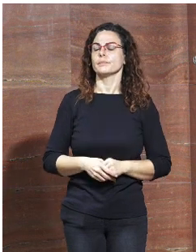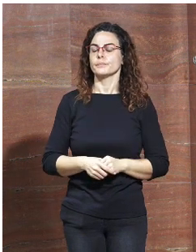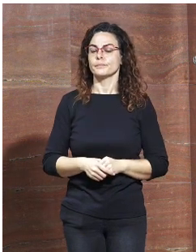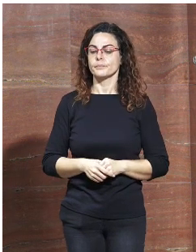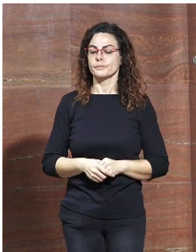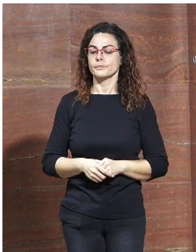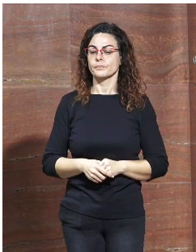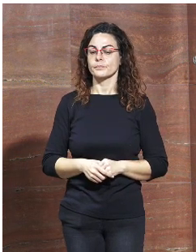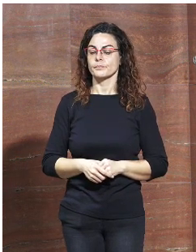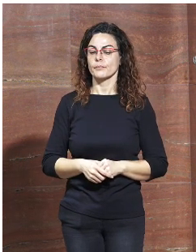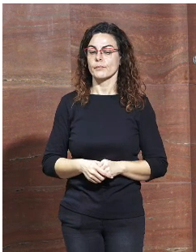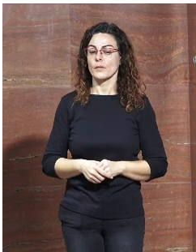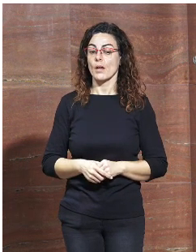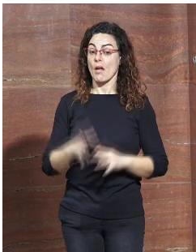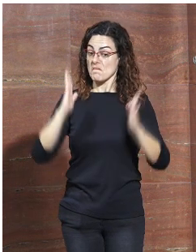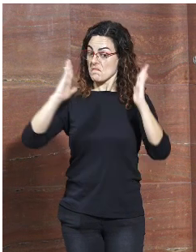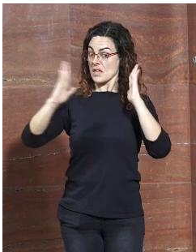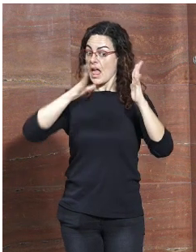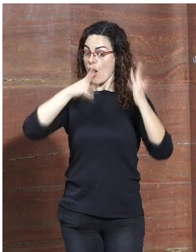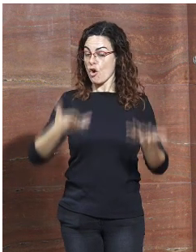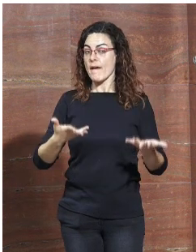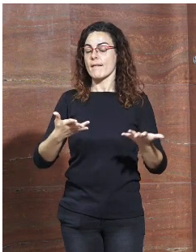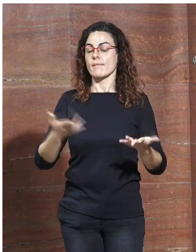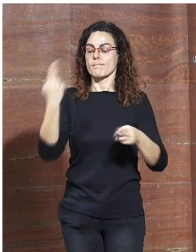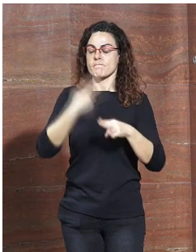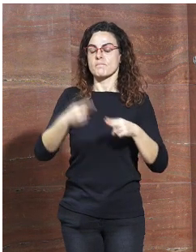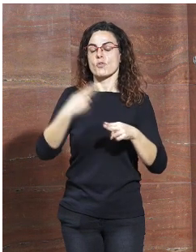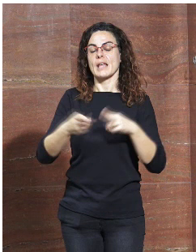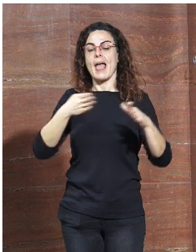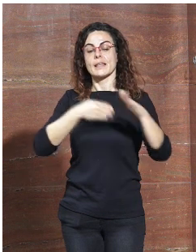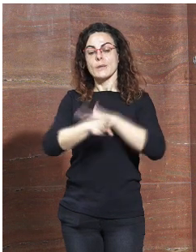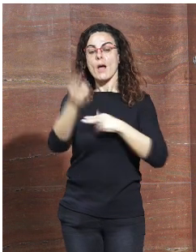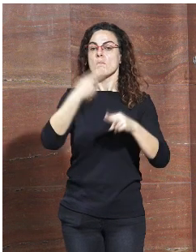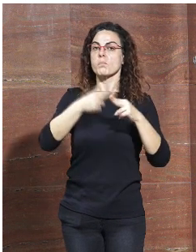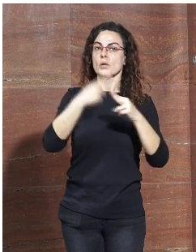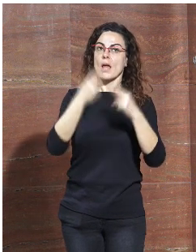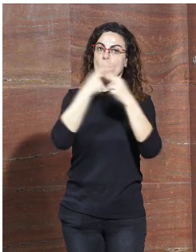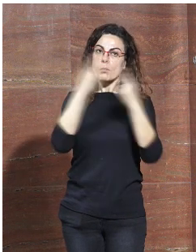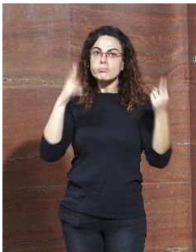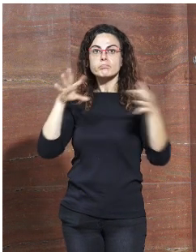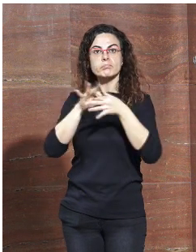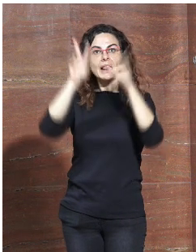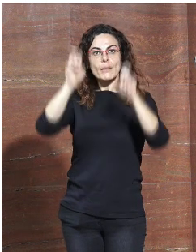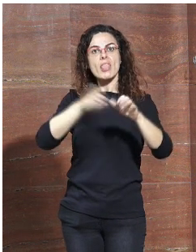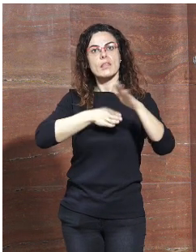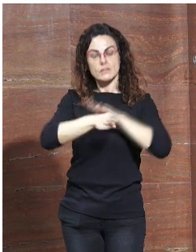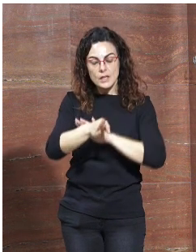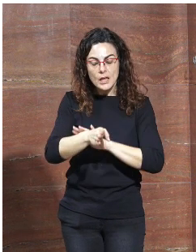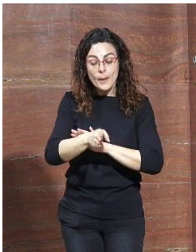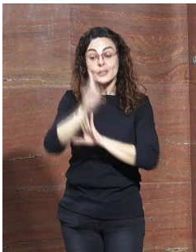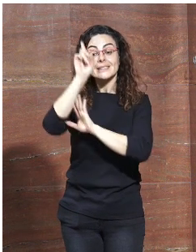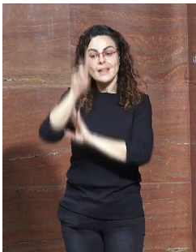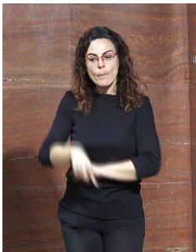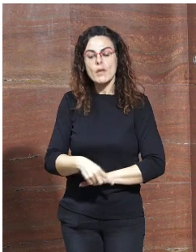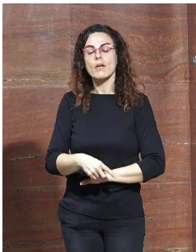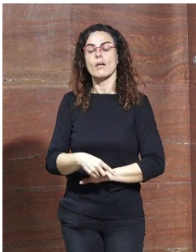Sobre esta base, las políticas de accesibilidad, las políticas públicas de accesibilidad, pero también las